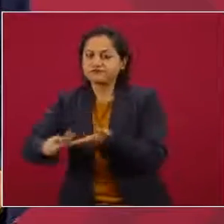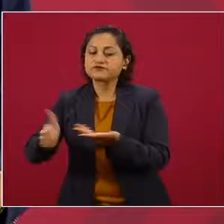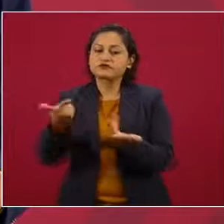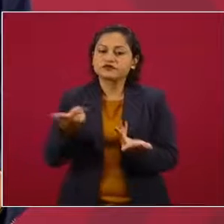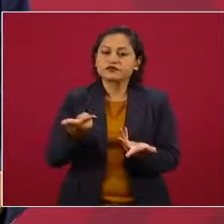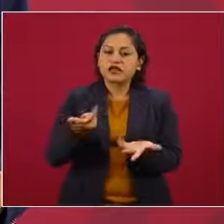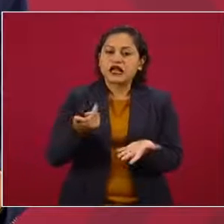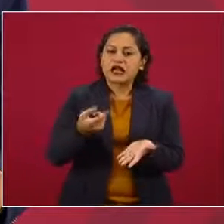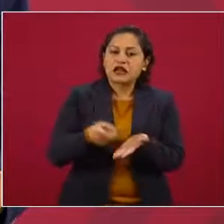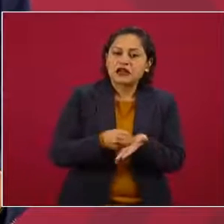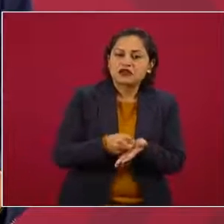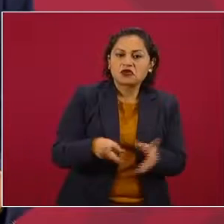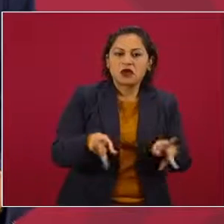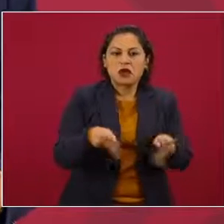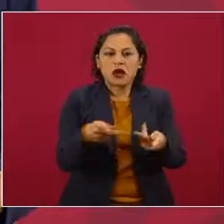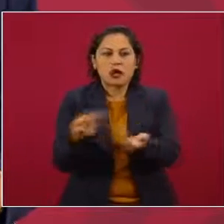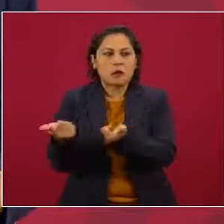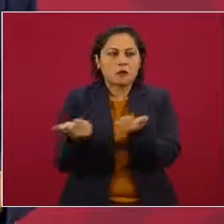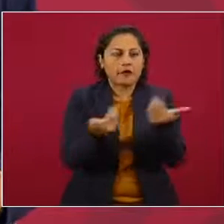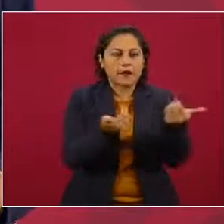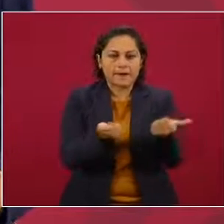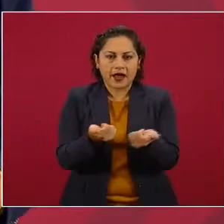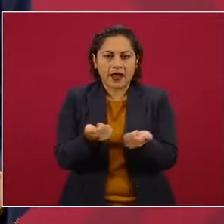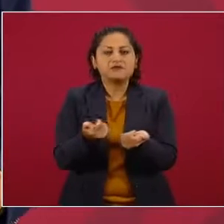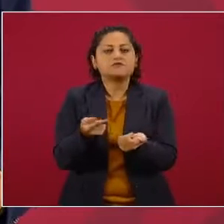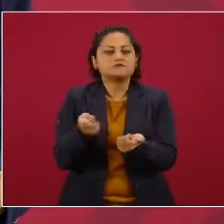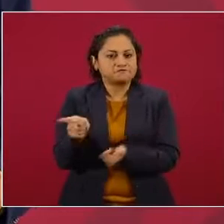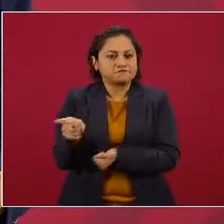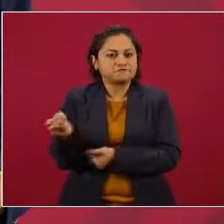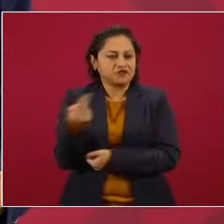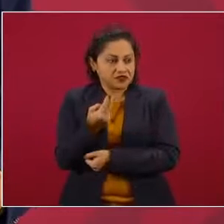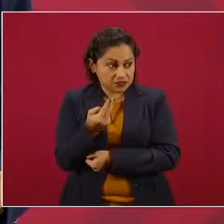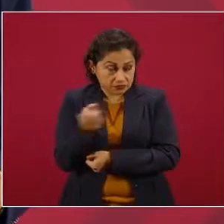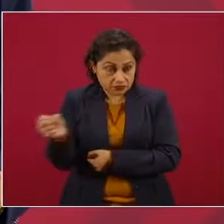la introducción de droga, todo esto.